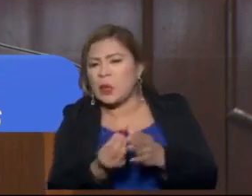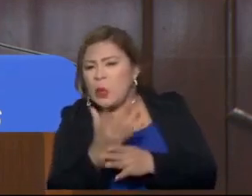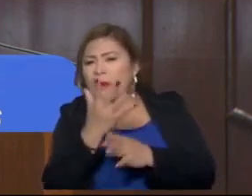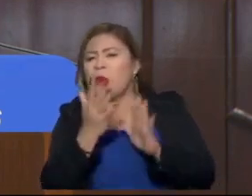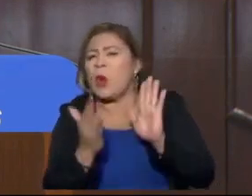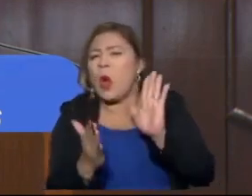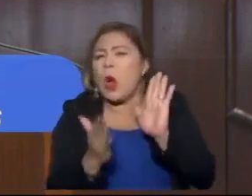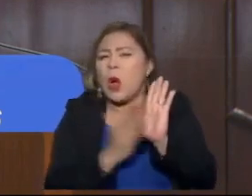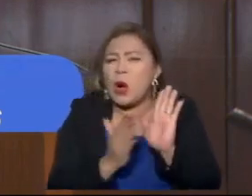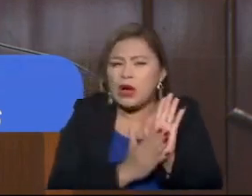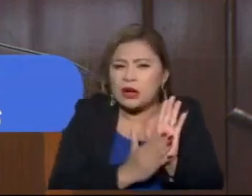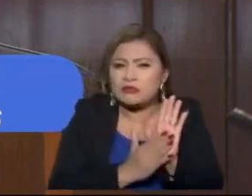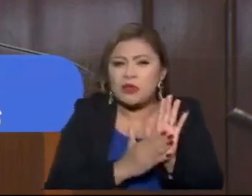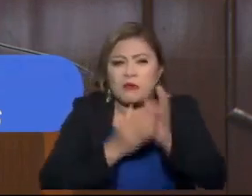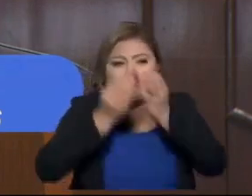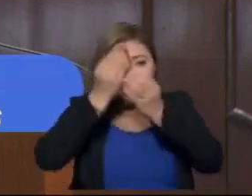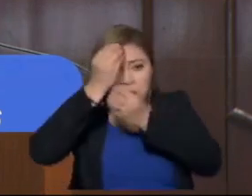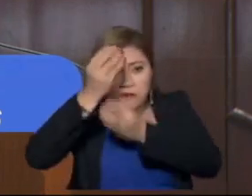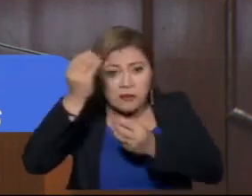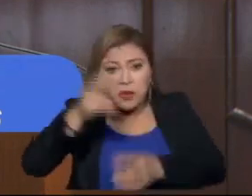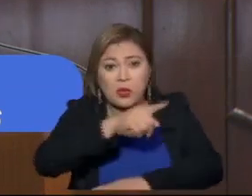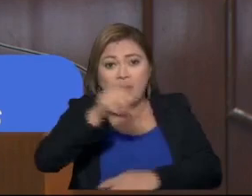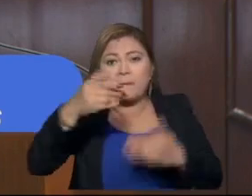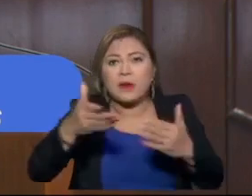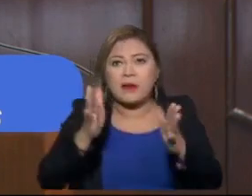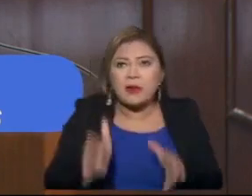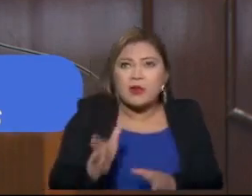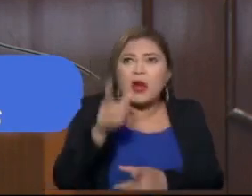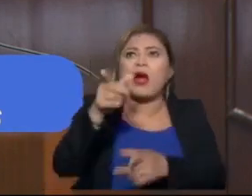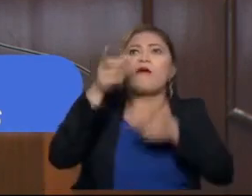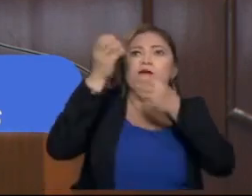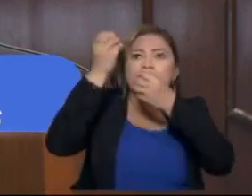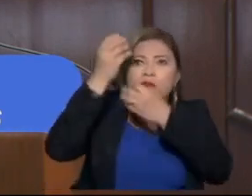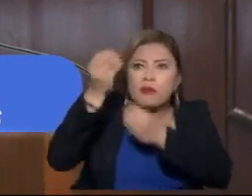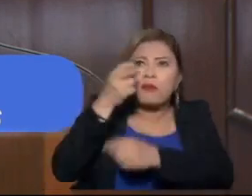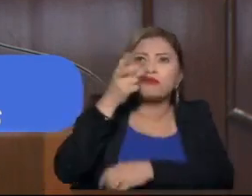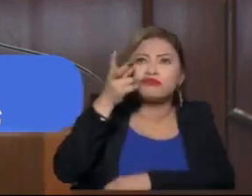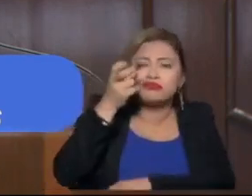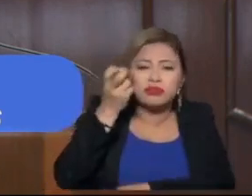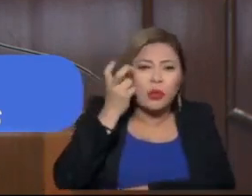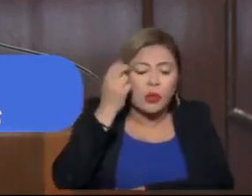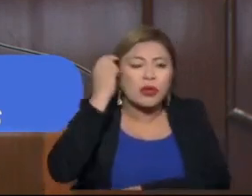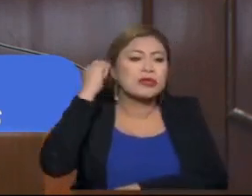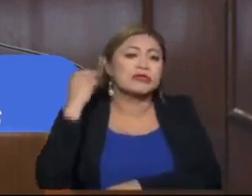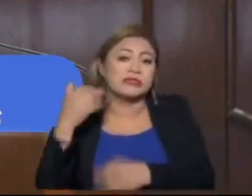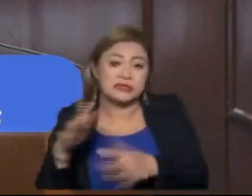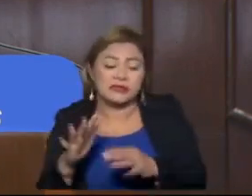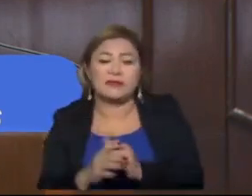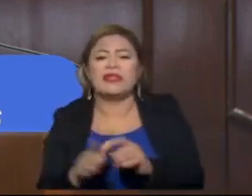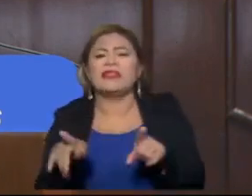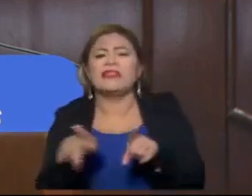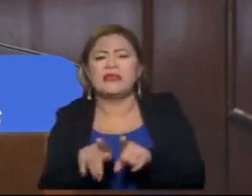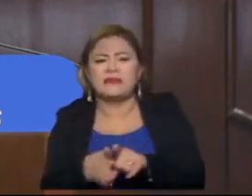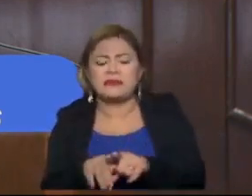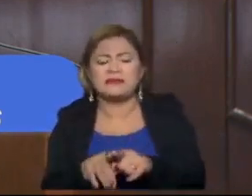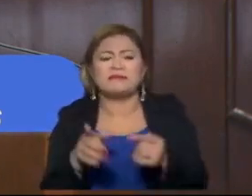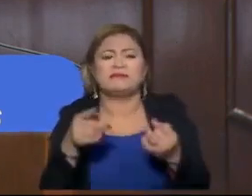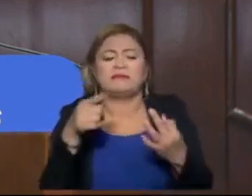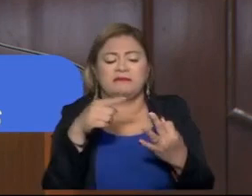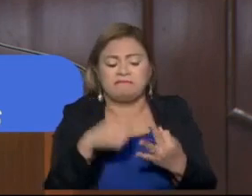contrato, su correspondiente consulta pública, el refrendo de la Contraloría de la